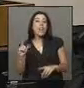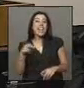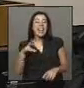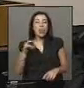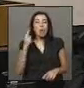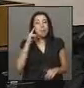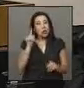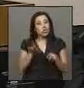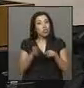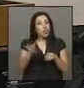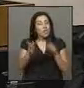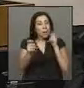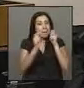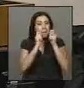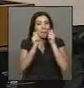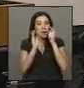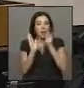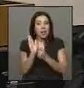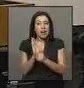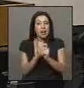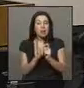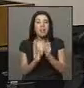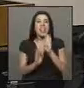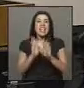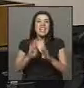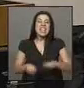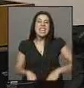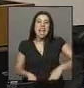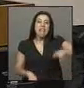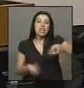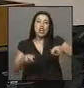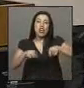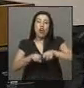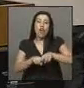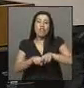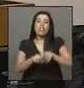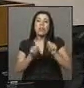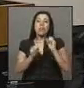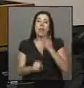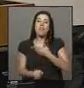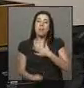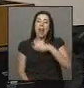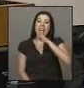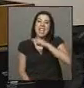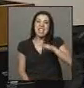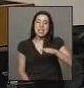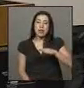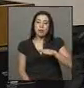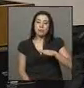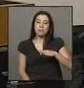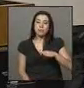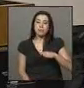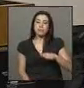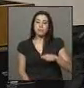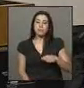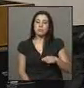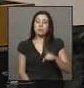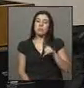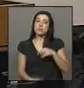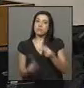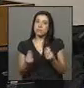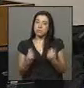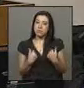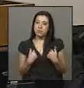aún peligra el reconocimiento del rol de crianza que los convivientes civiles pueden tener hacia hijos e hijas. Y tenemos el